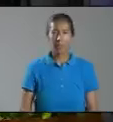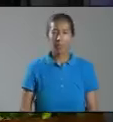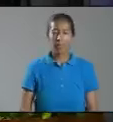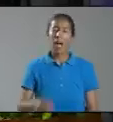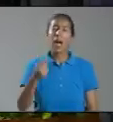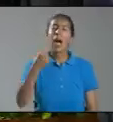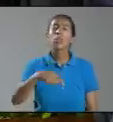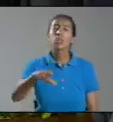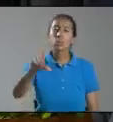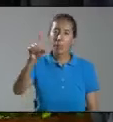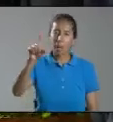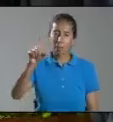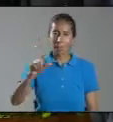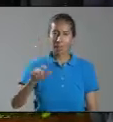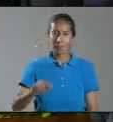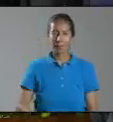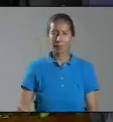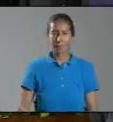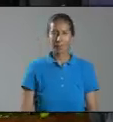Acostumbrarme.